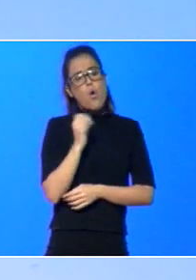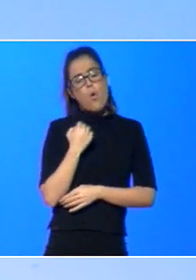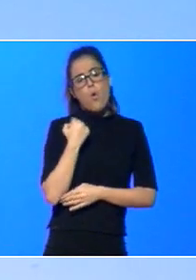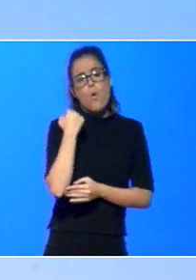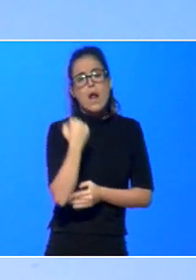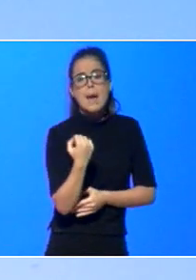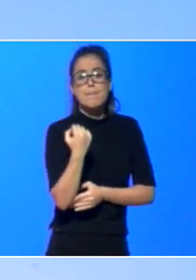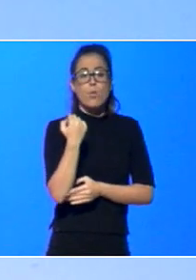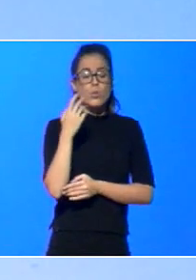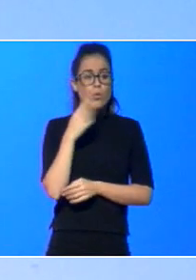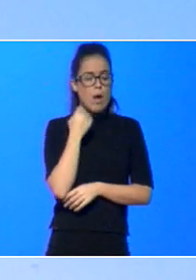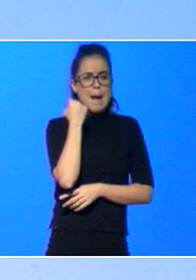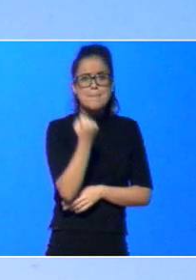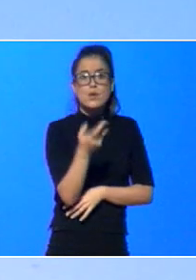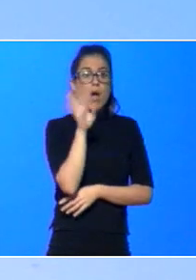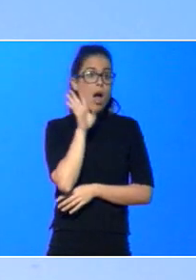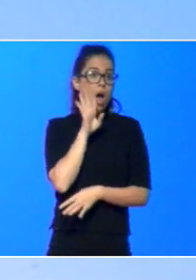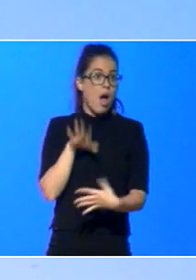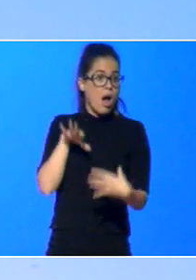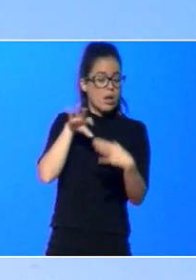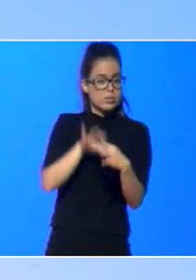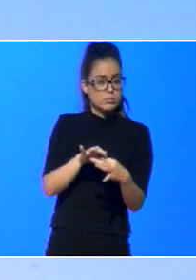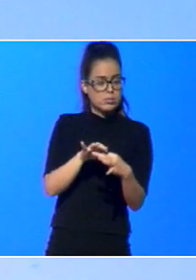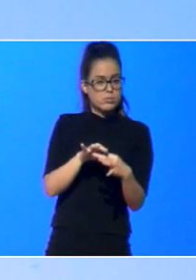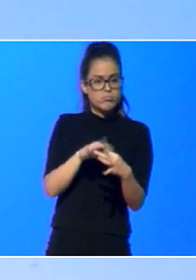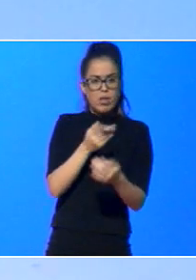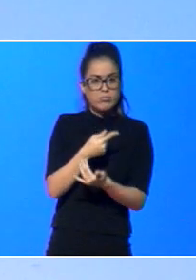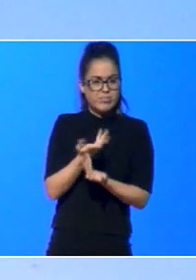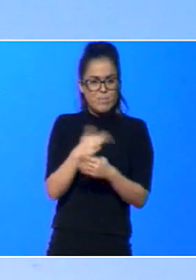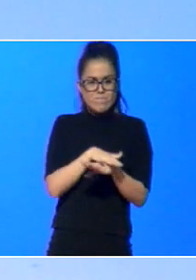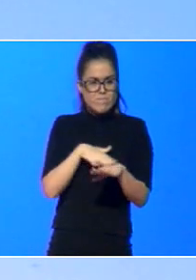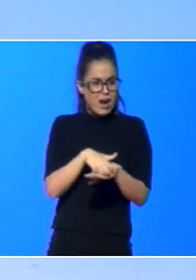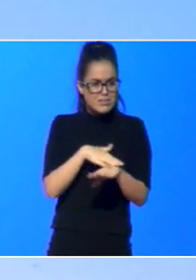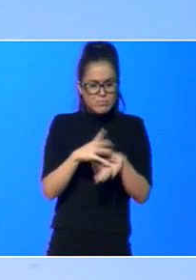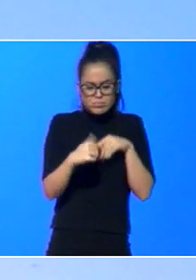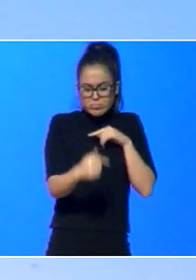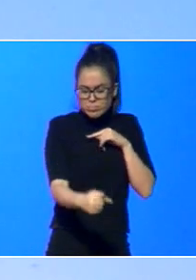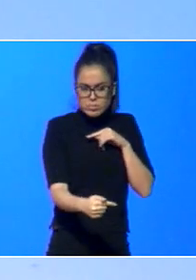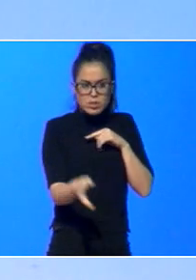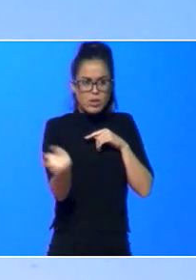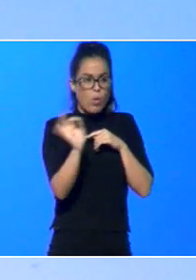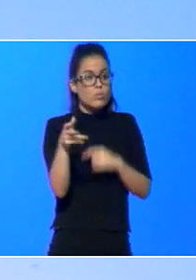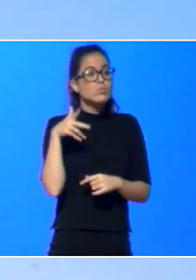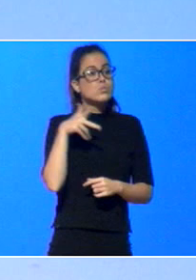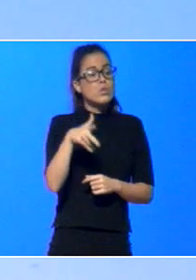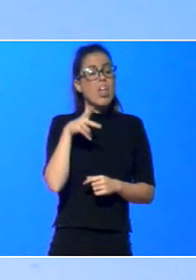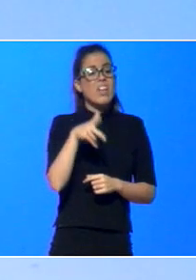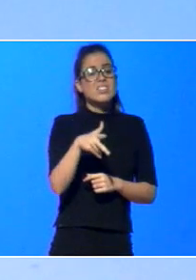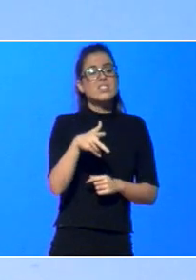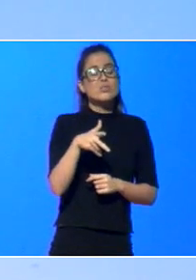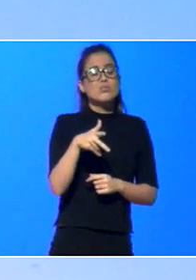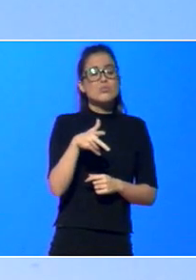al anterior al apoyo en las actividades fundamentales de la vida diaria o el propio derecho al uso